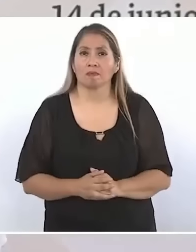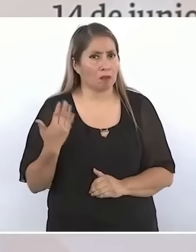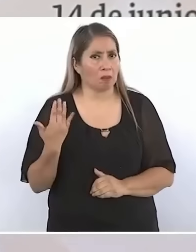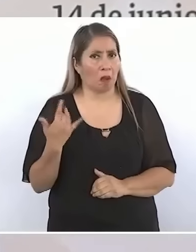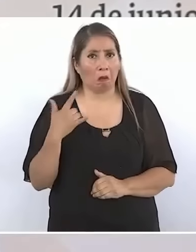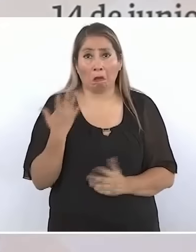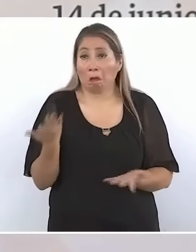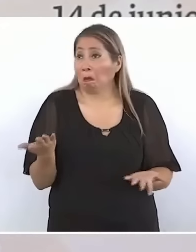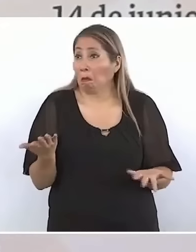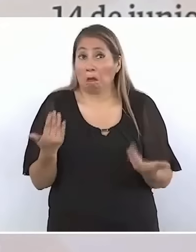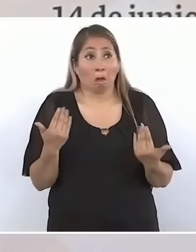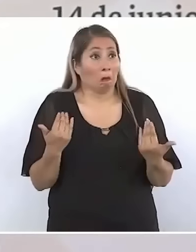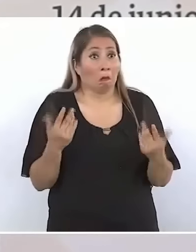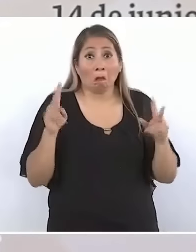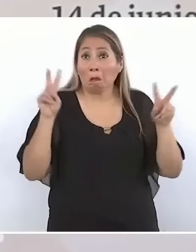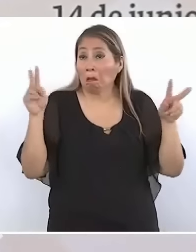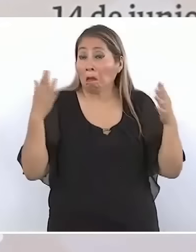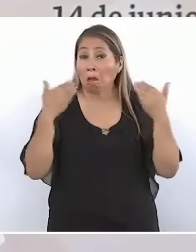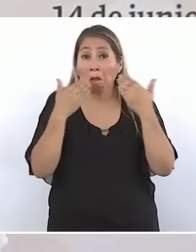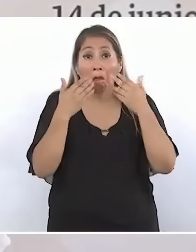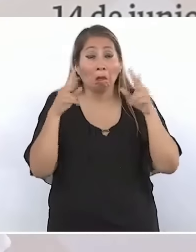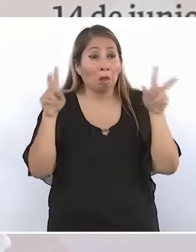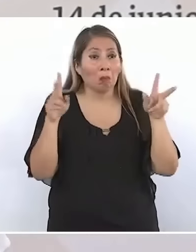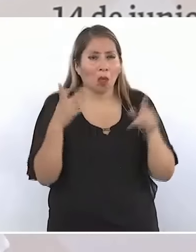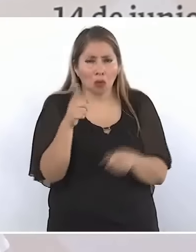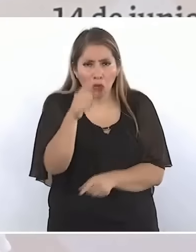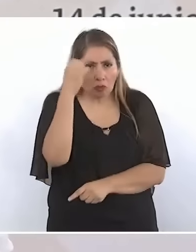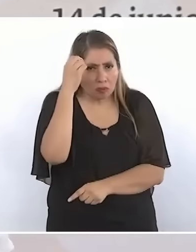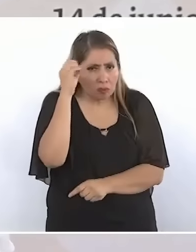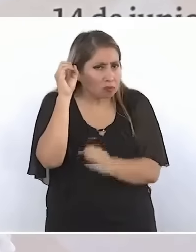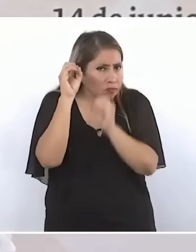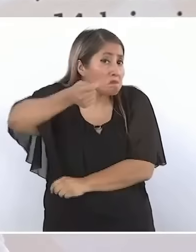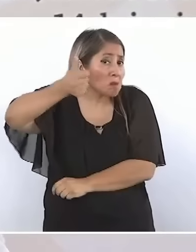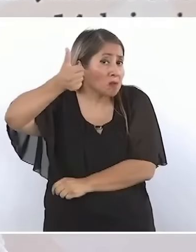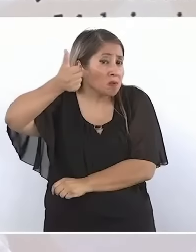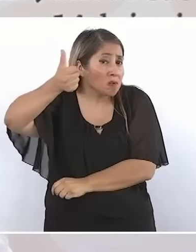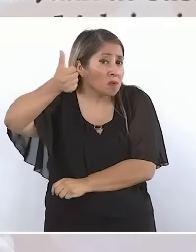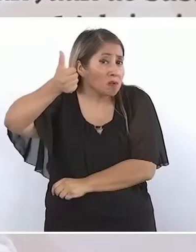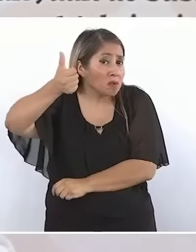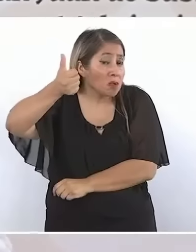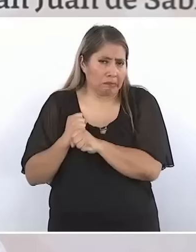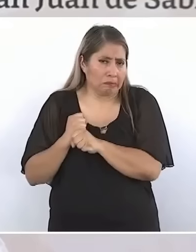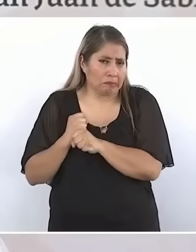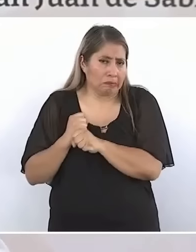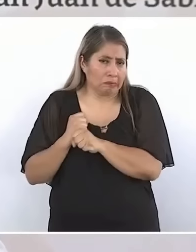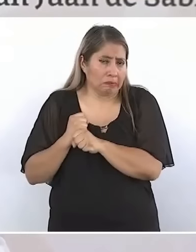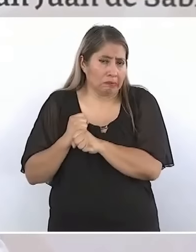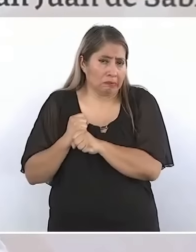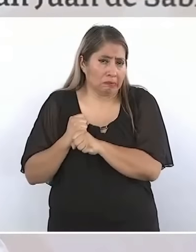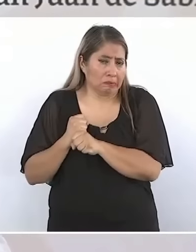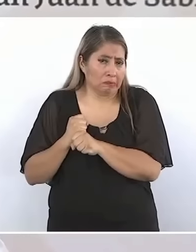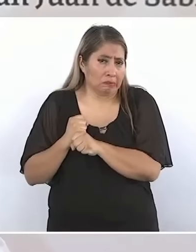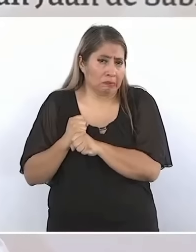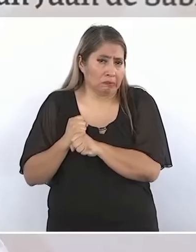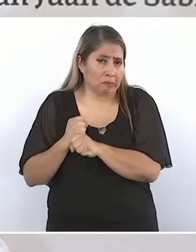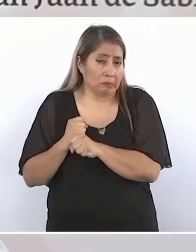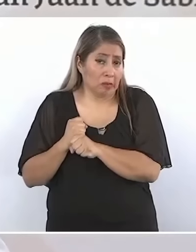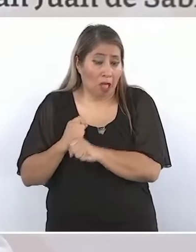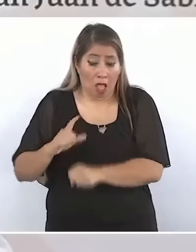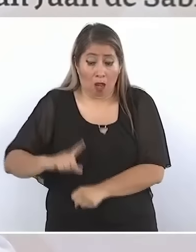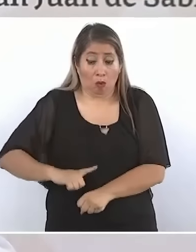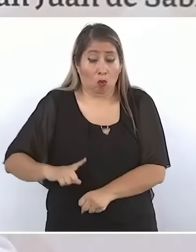vistos. Imagínense lo que es que por primera vez en siglos la que